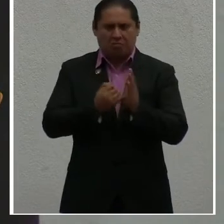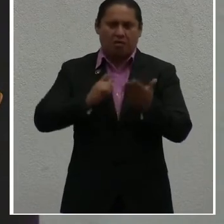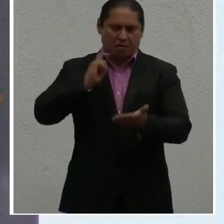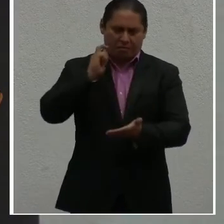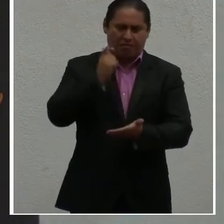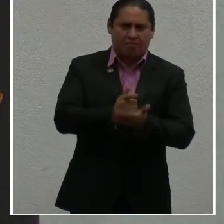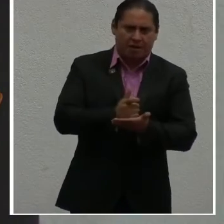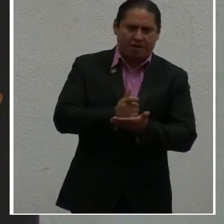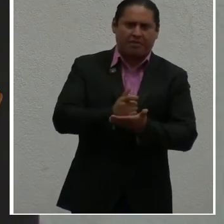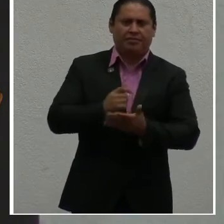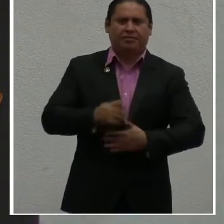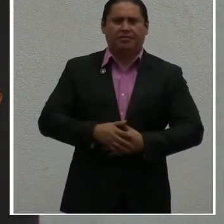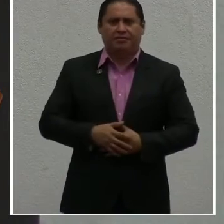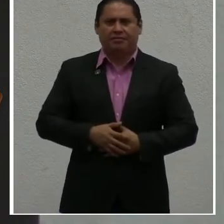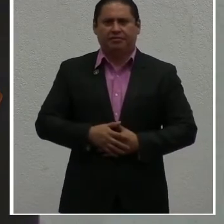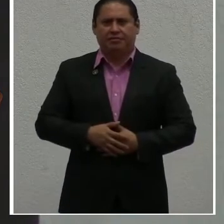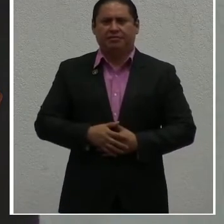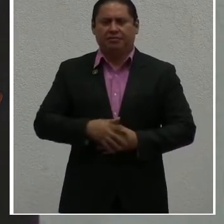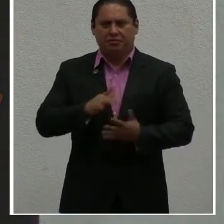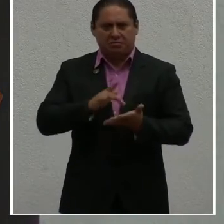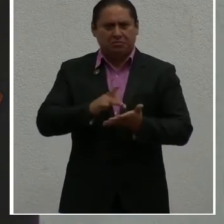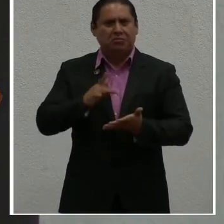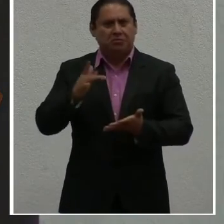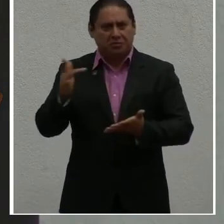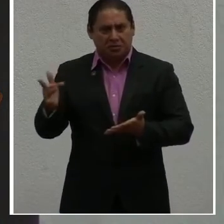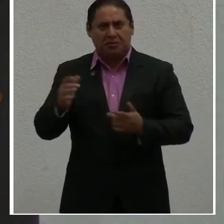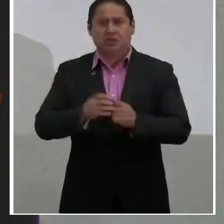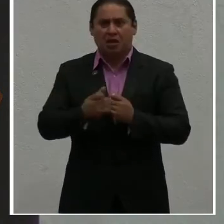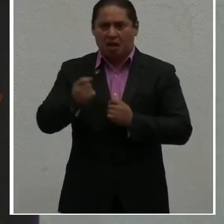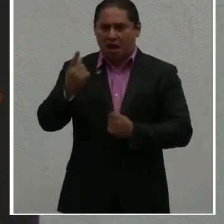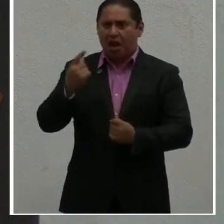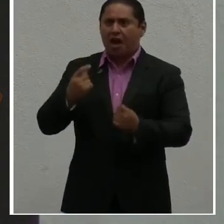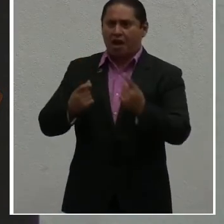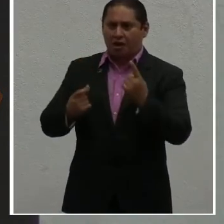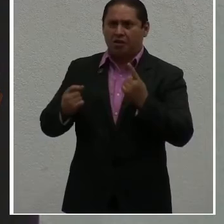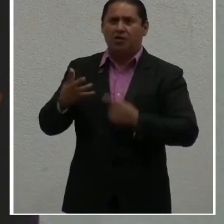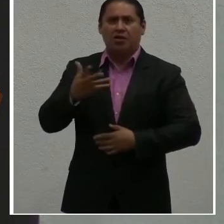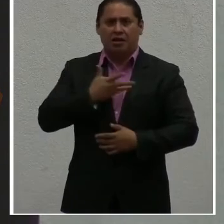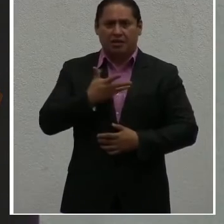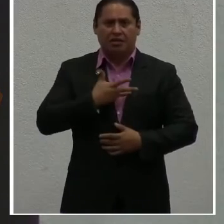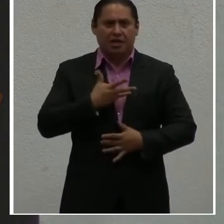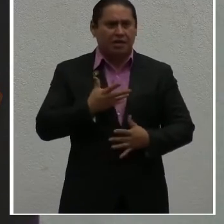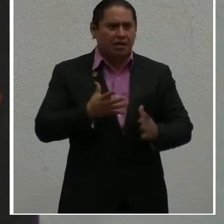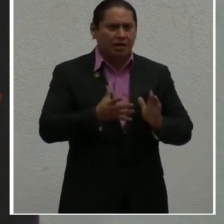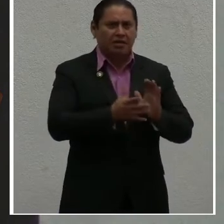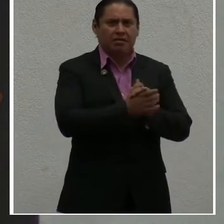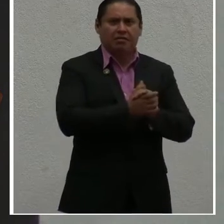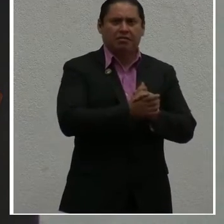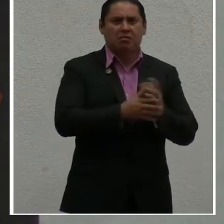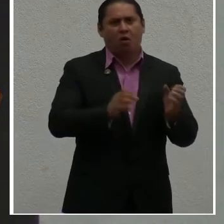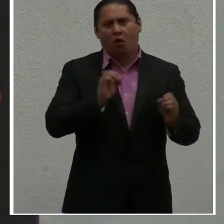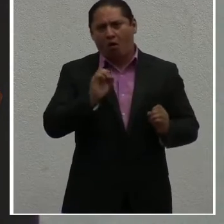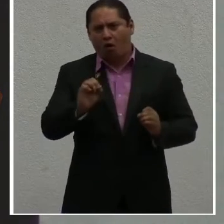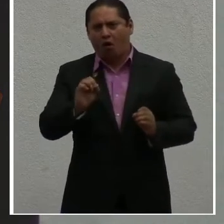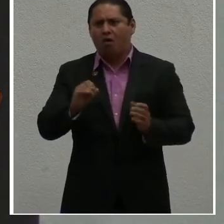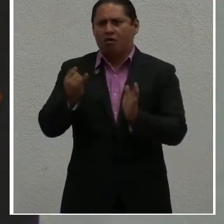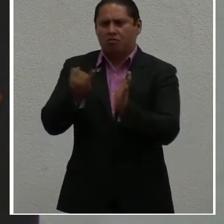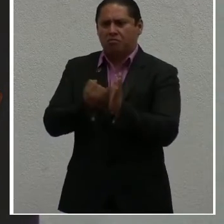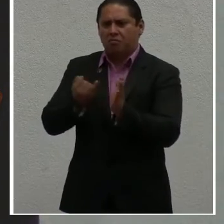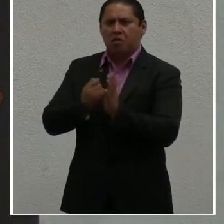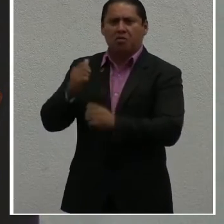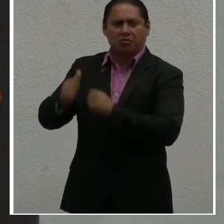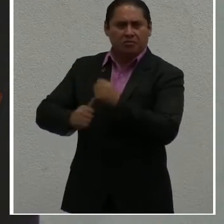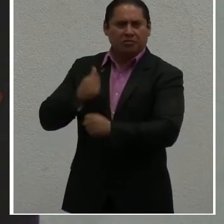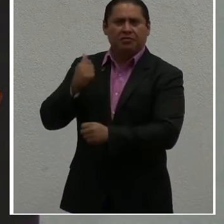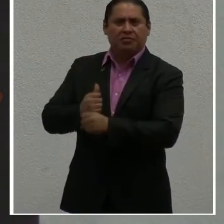pagar. Porque bien, gracias, hay quienes que tienen paguita y no han dado su contribución anual y viven